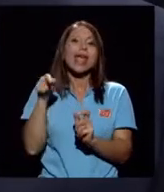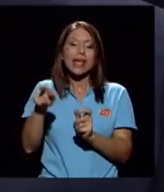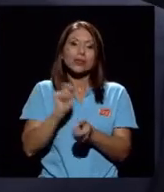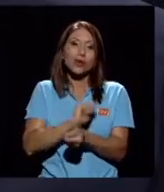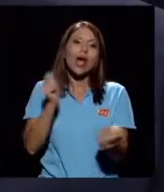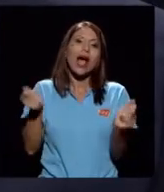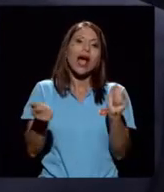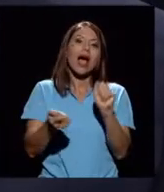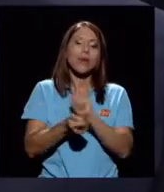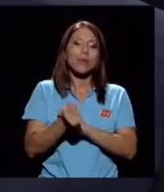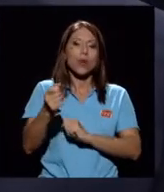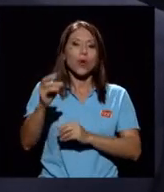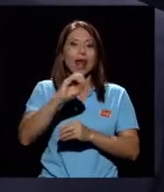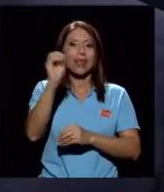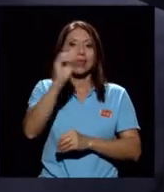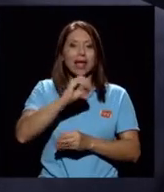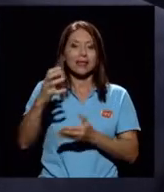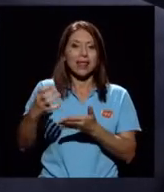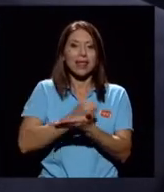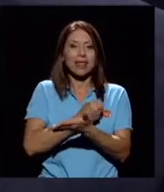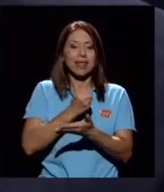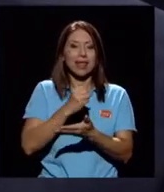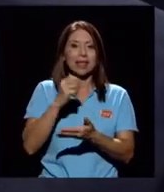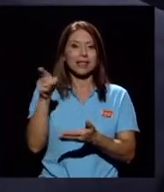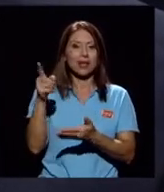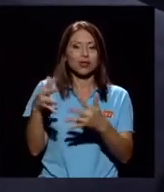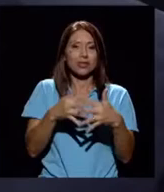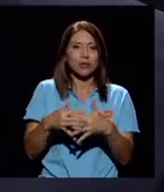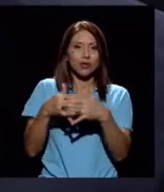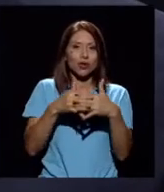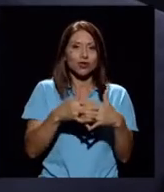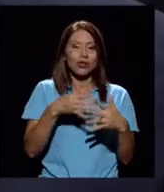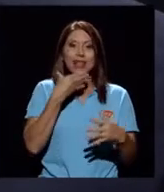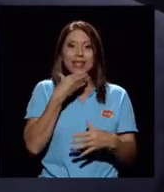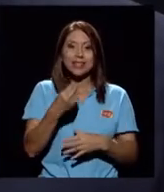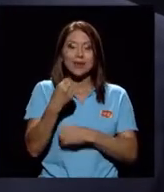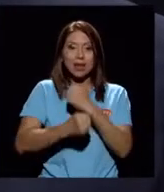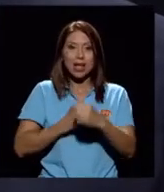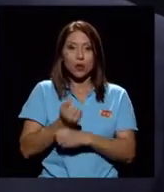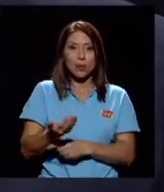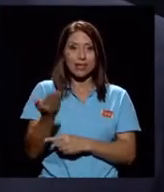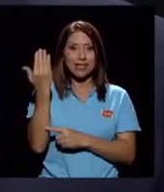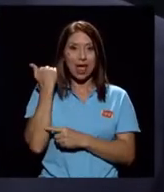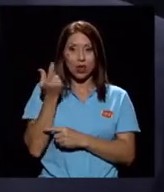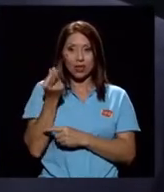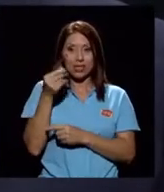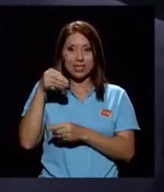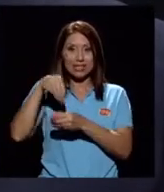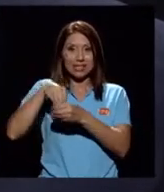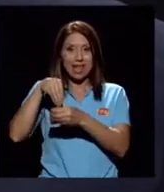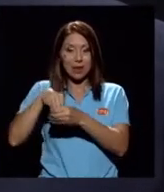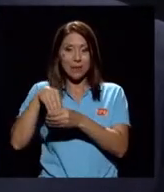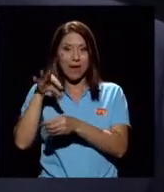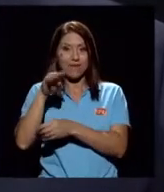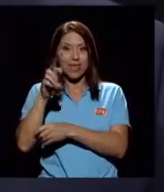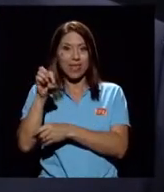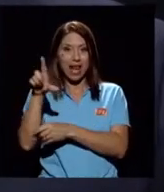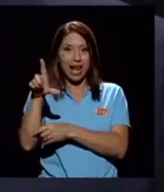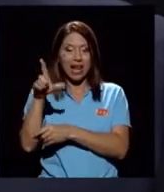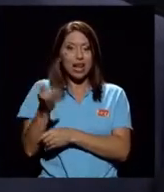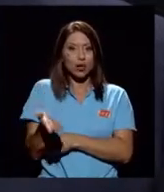interés en los eeuu en diciembre del año pasado una reserva federal subió la tasa de interés la volvió a ser y en